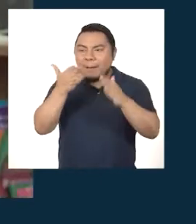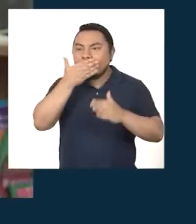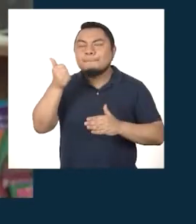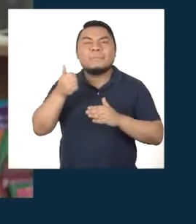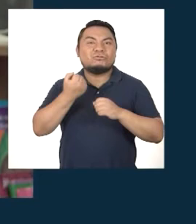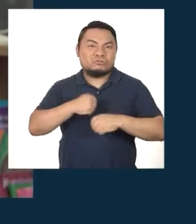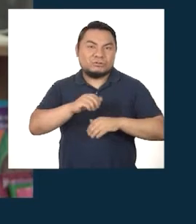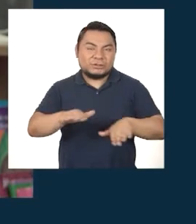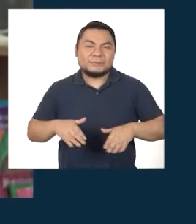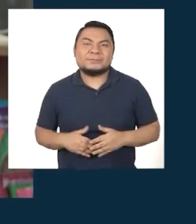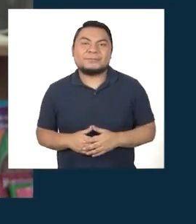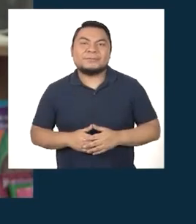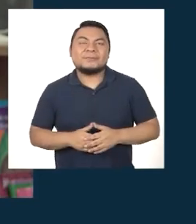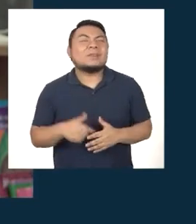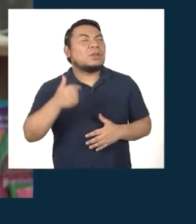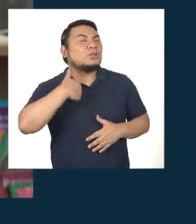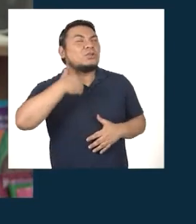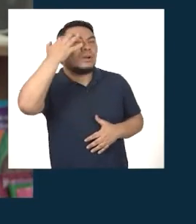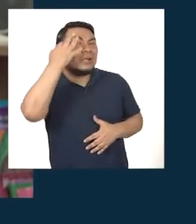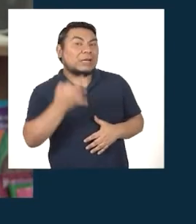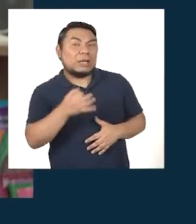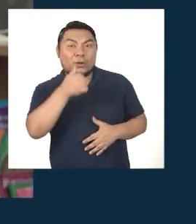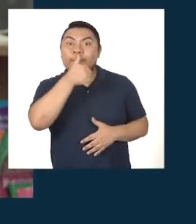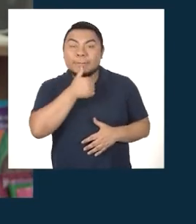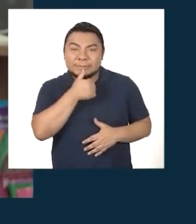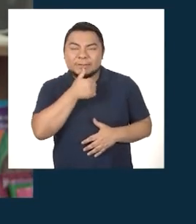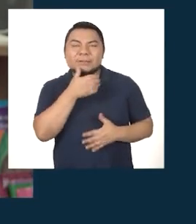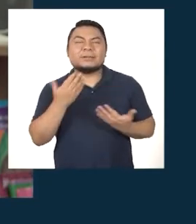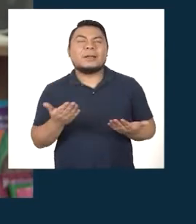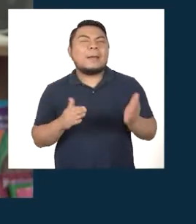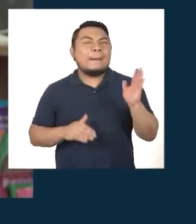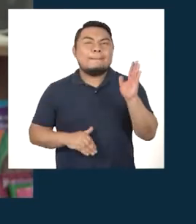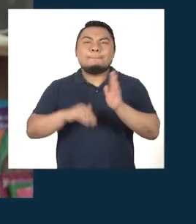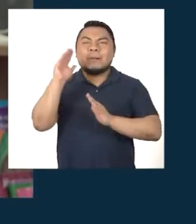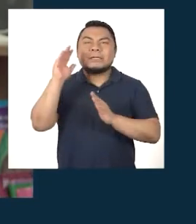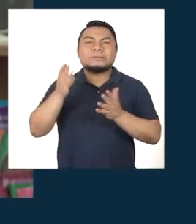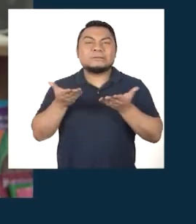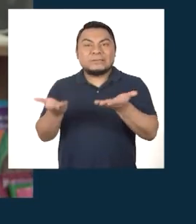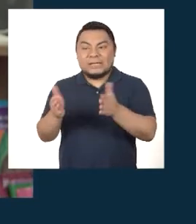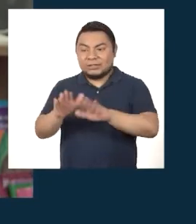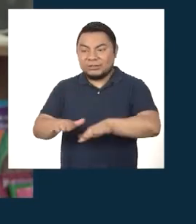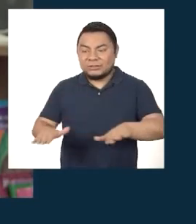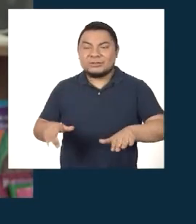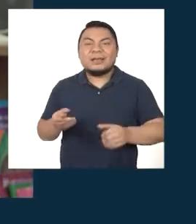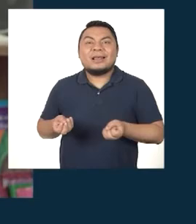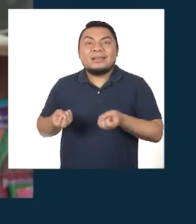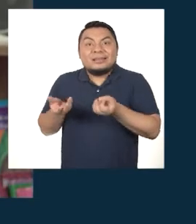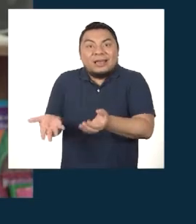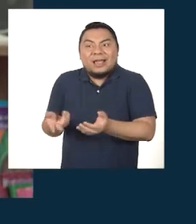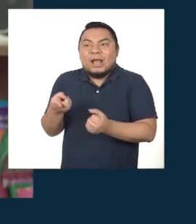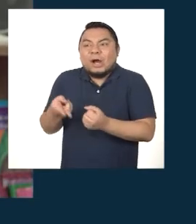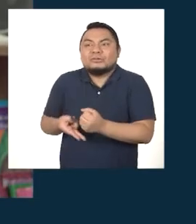niños. Yo creo que la paciencia lo que más les da a los niños es seguridad,